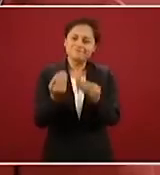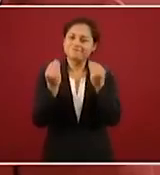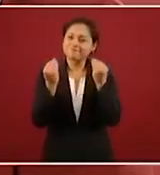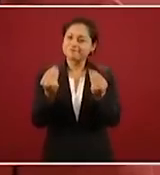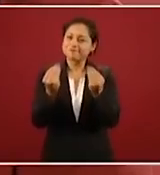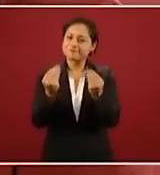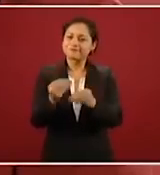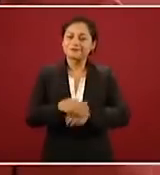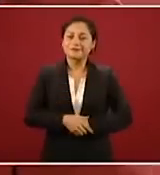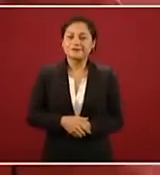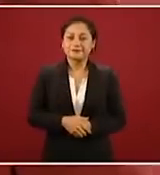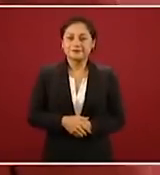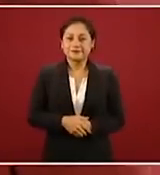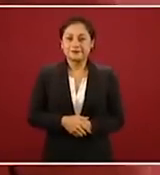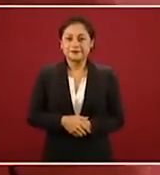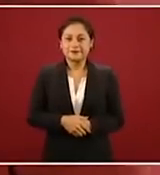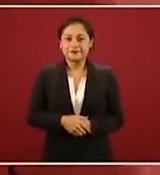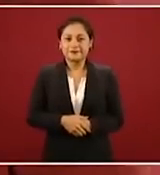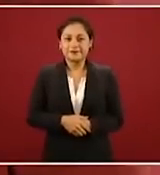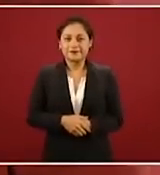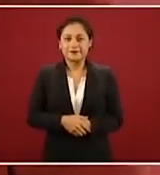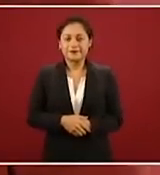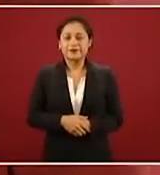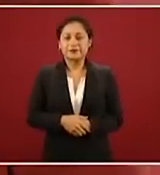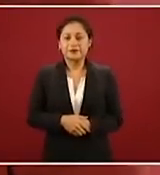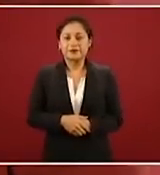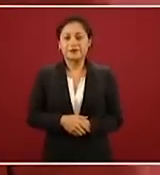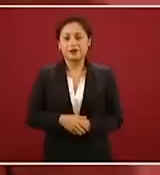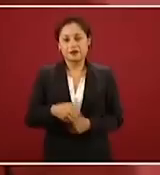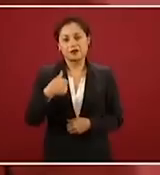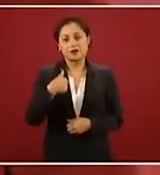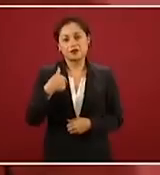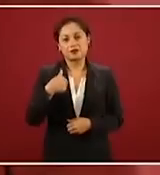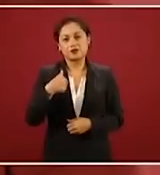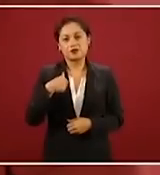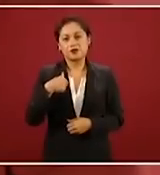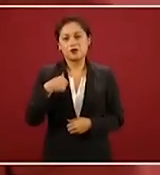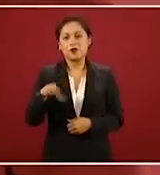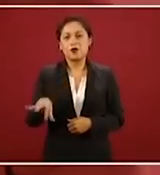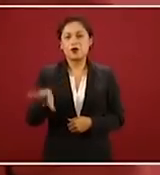y escogí la profesión más hermosa,